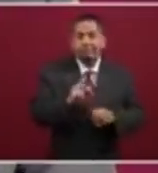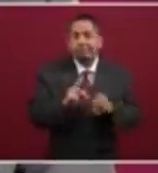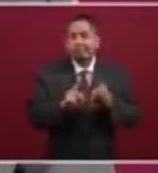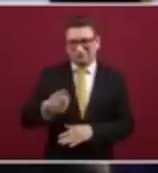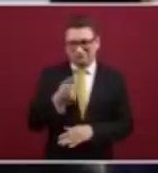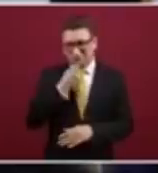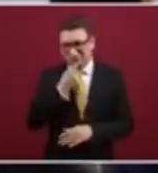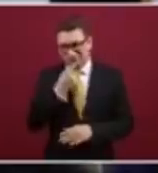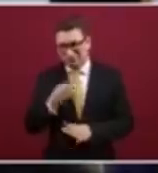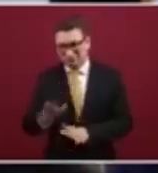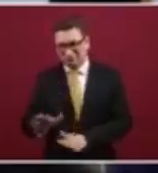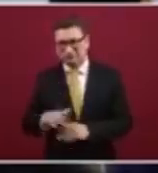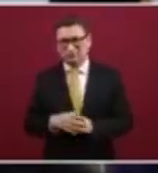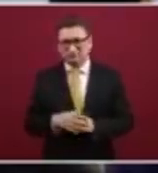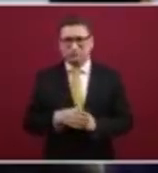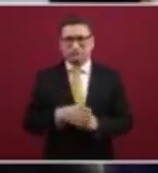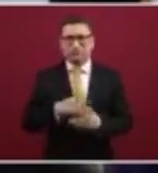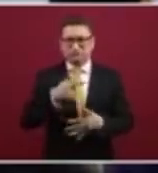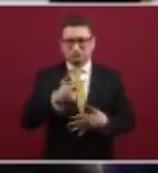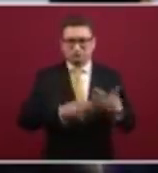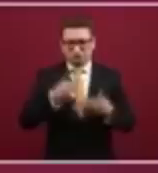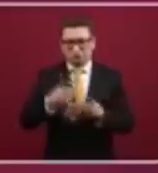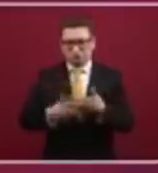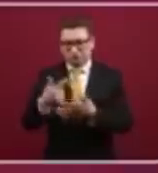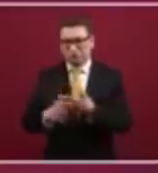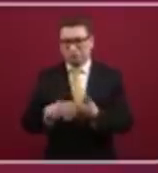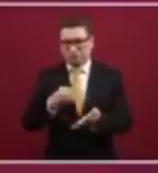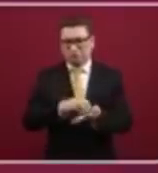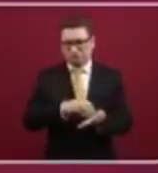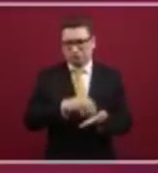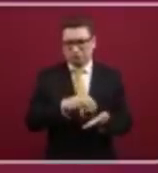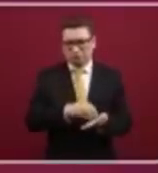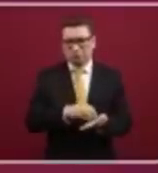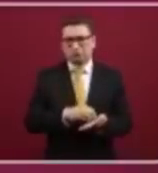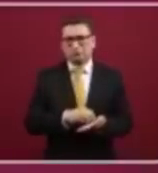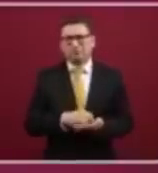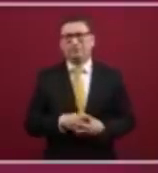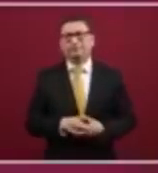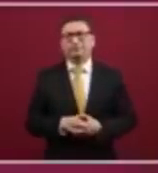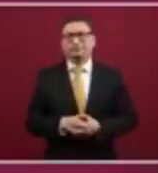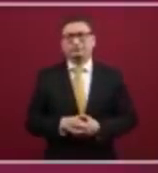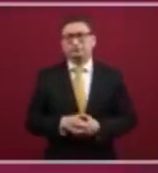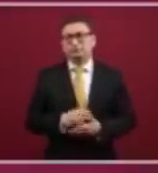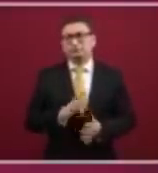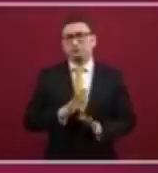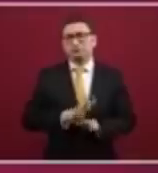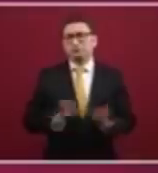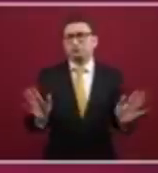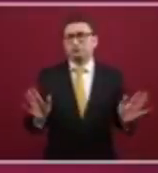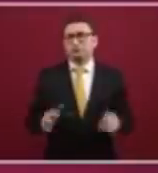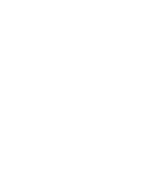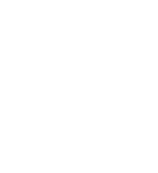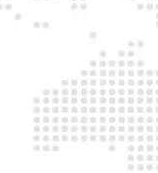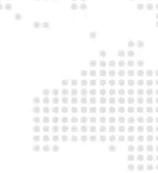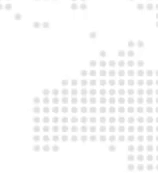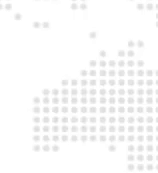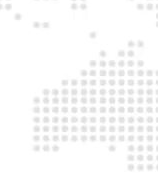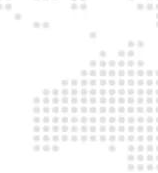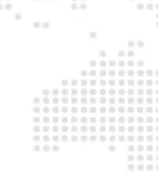que se confisca a la delincuencia, que podría recaudar al menos 1.200 millones de pesos. Notimex.